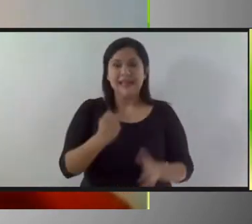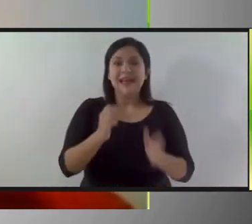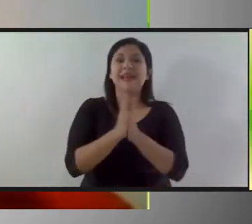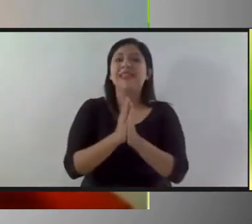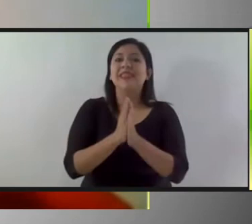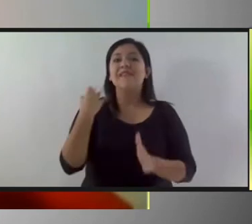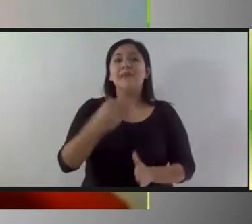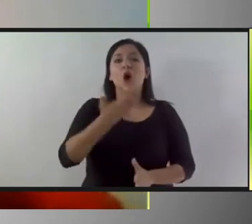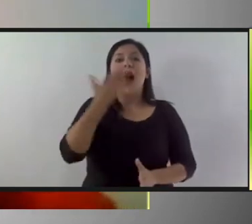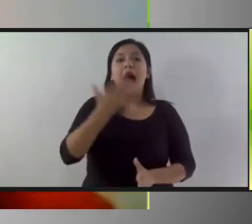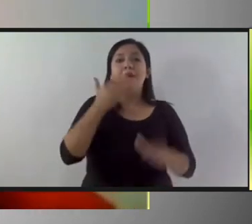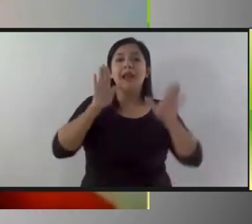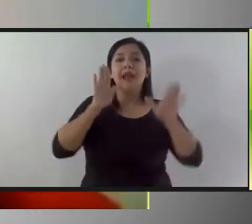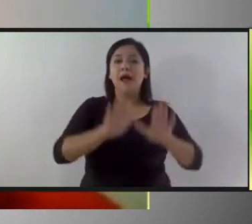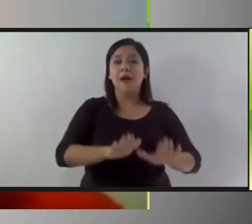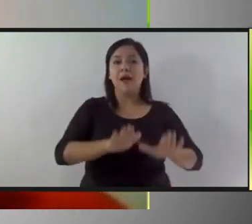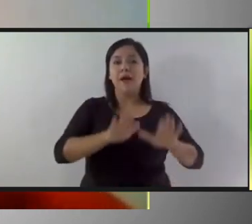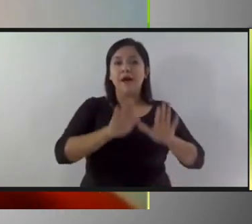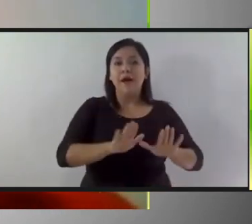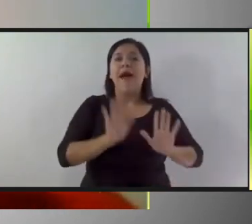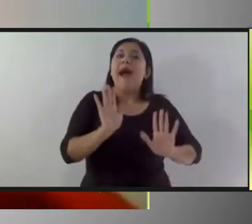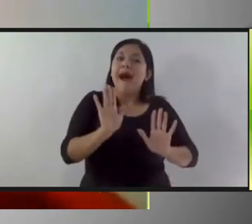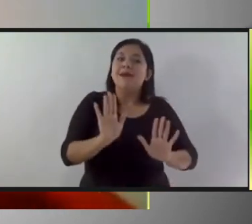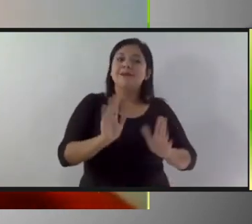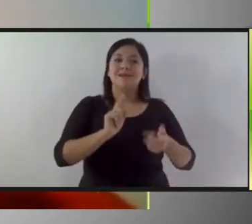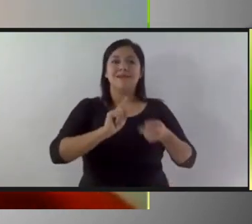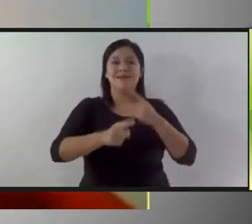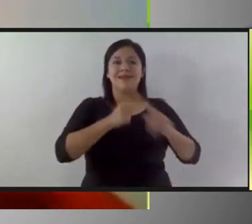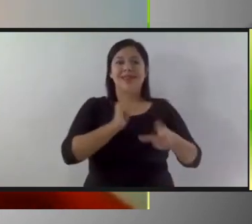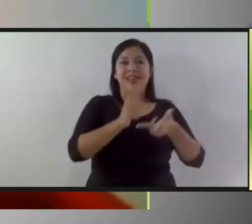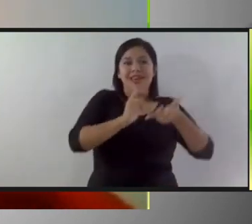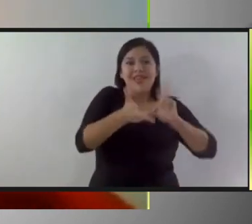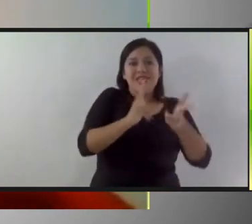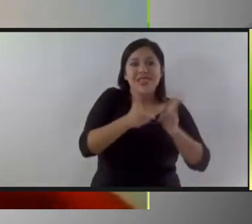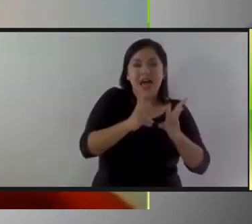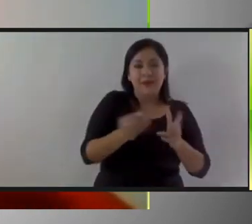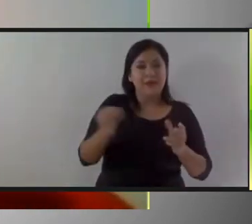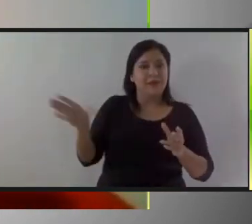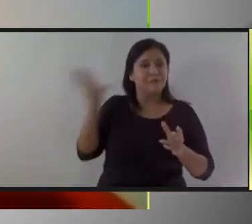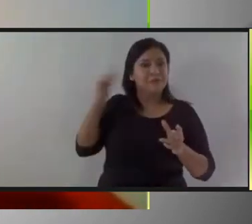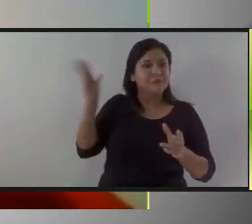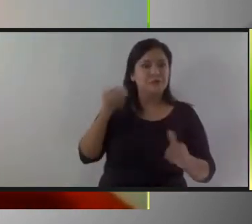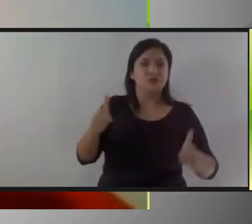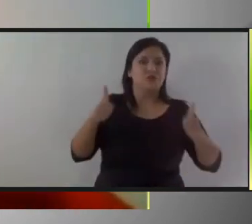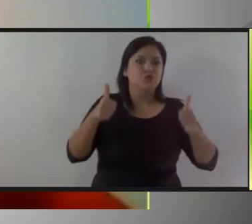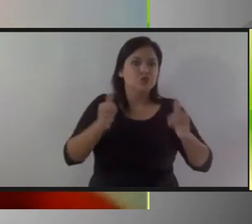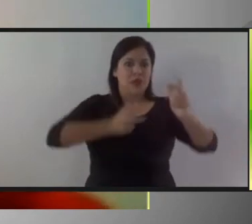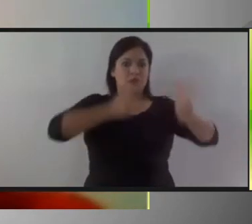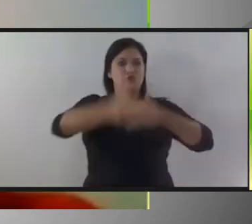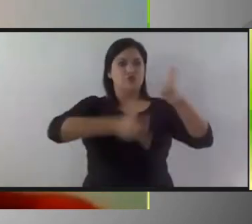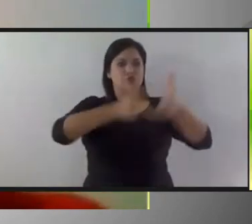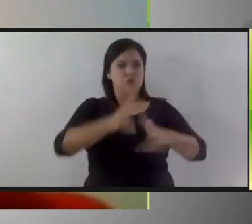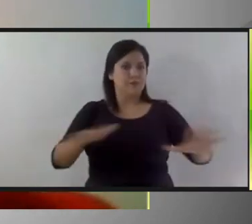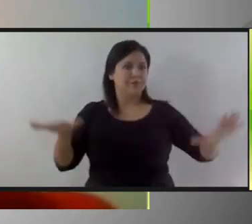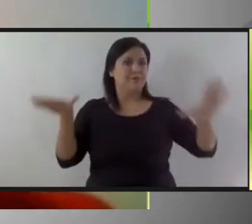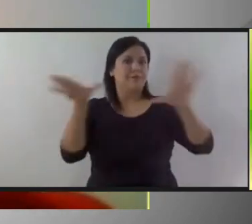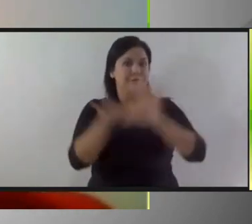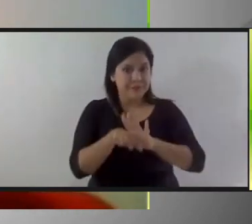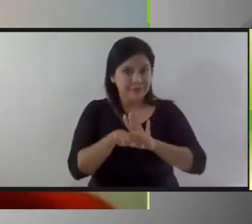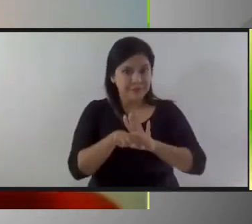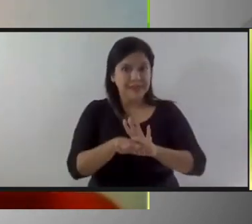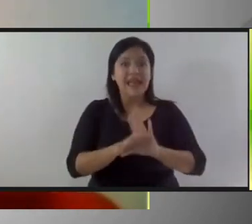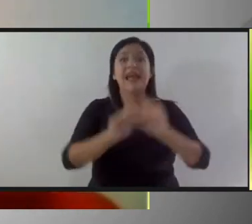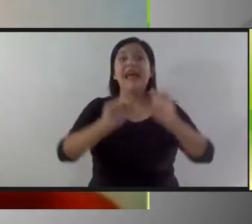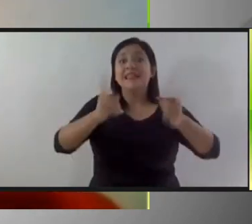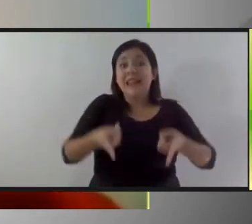hablar pausado para una buena interpretación por parte de las intérpretes de LSA y para